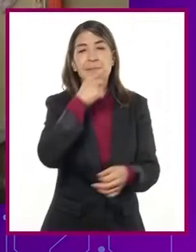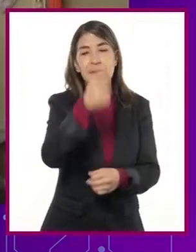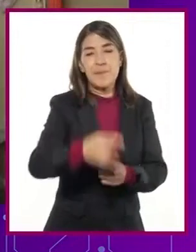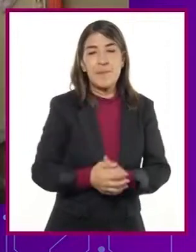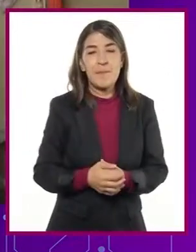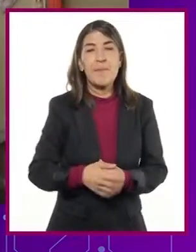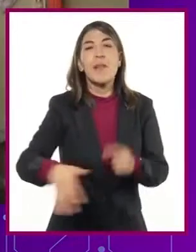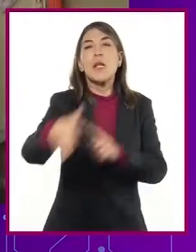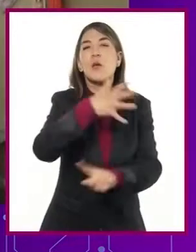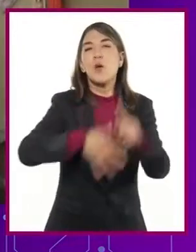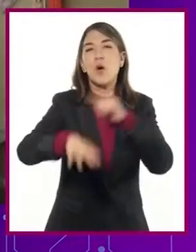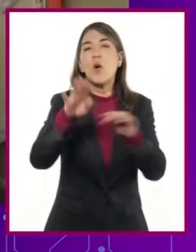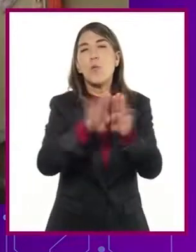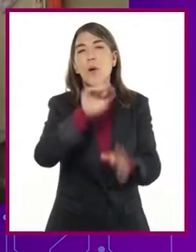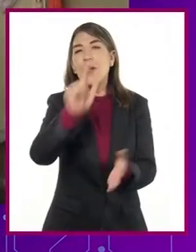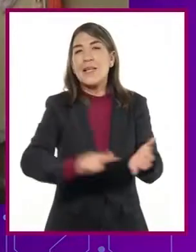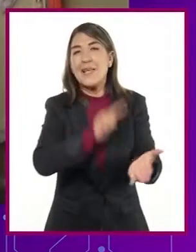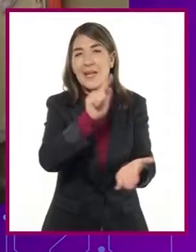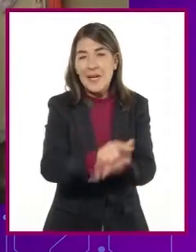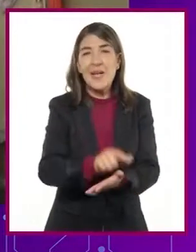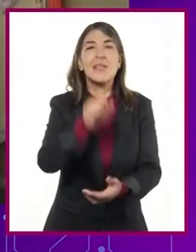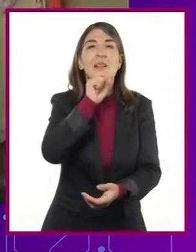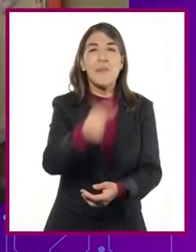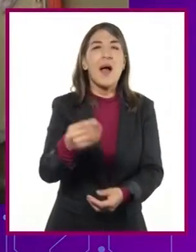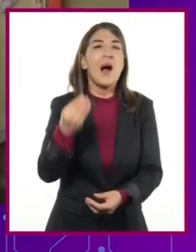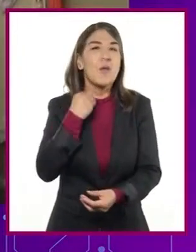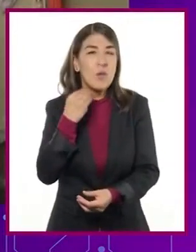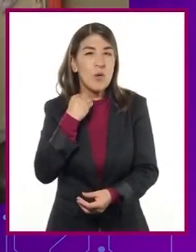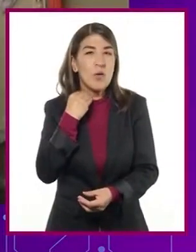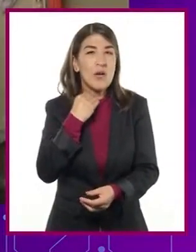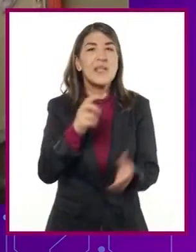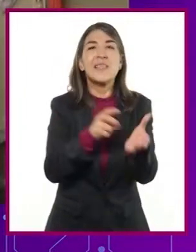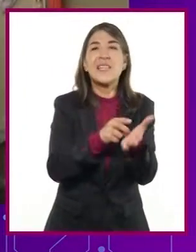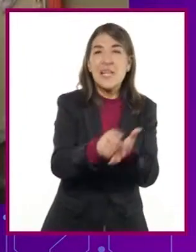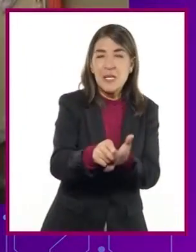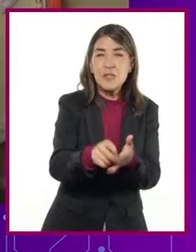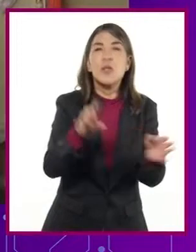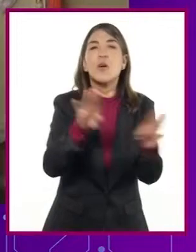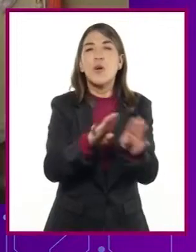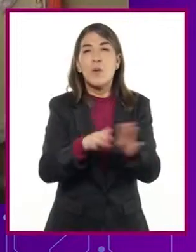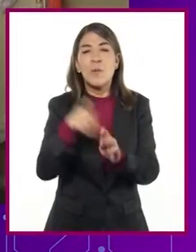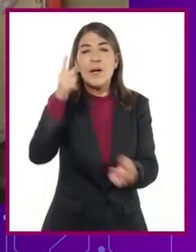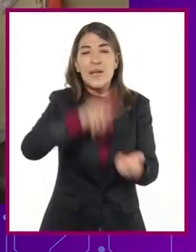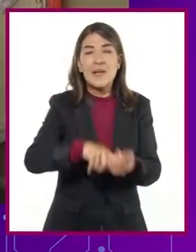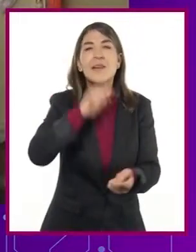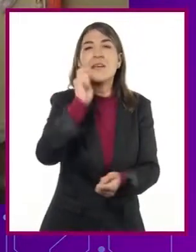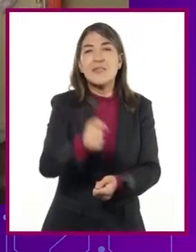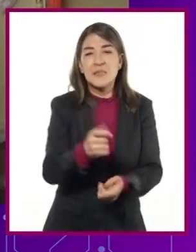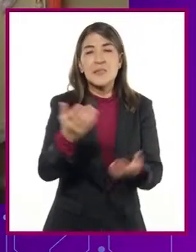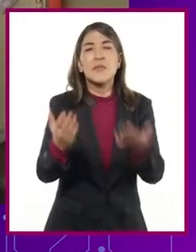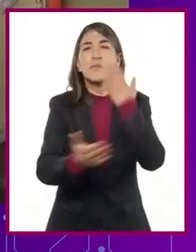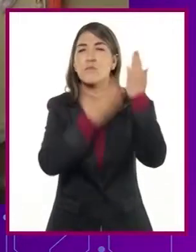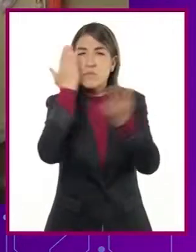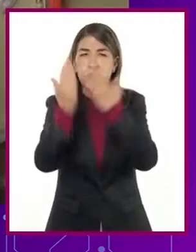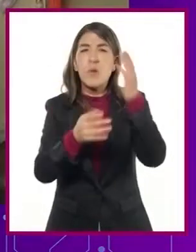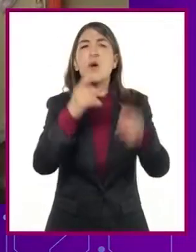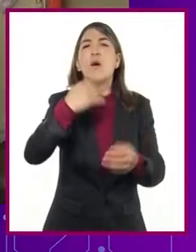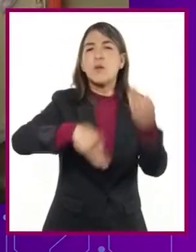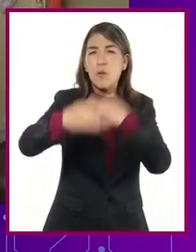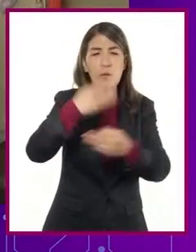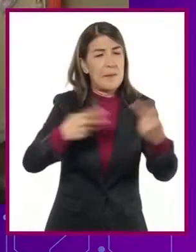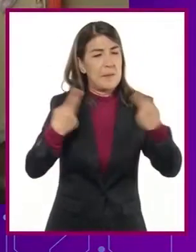el ambiente legal y de derecho, en la vida cotidiana, en la vida diaria, todas las personas podemos a